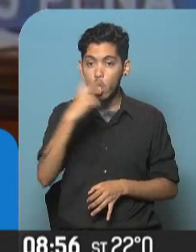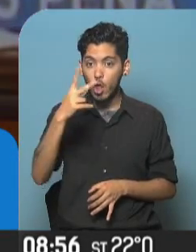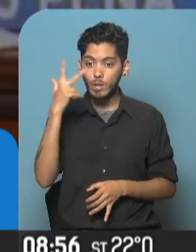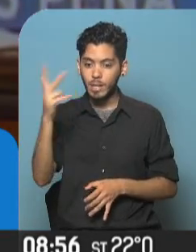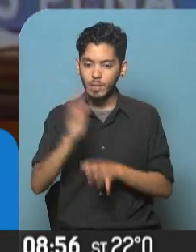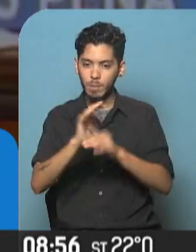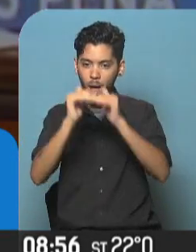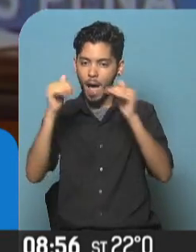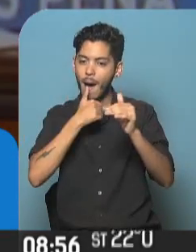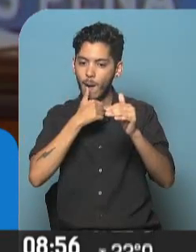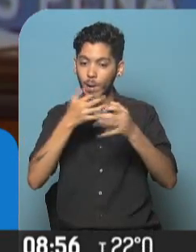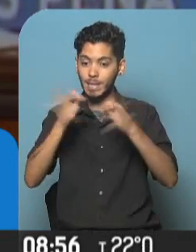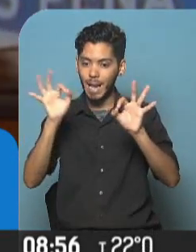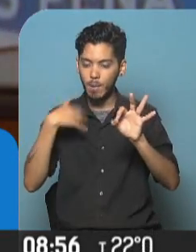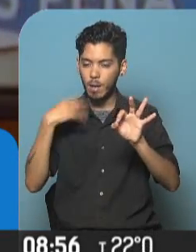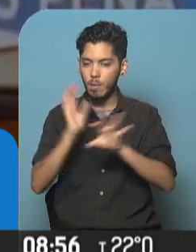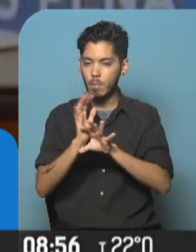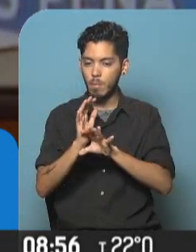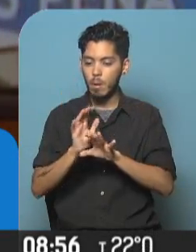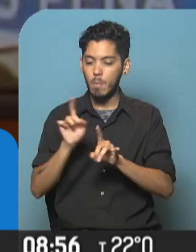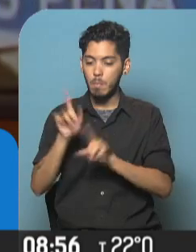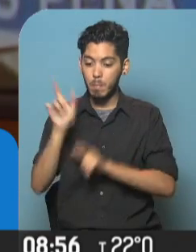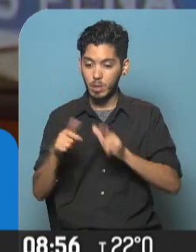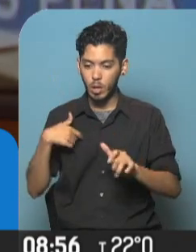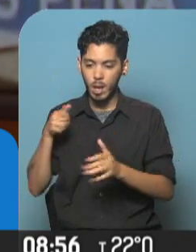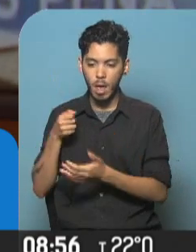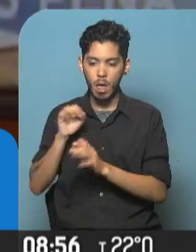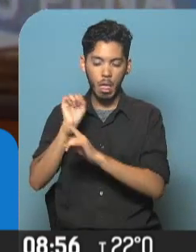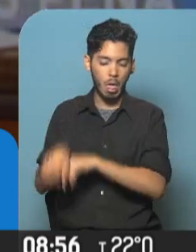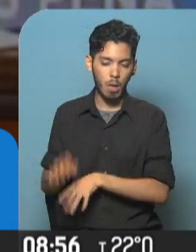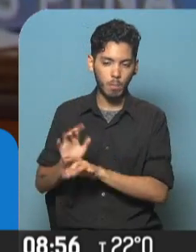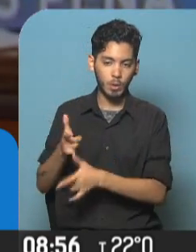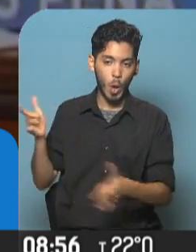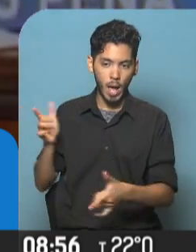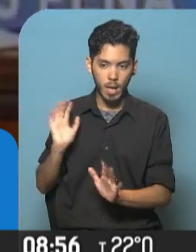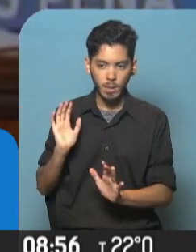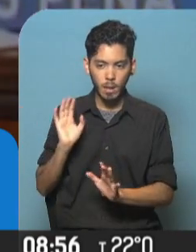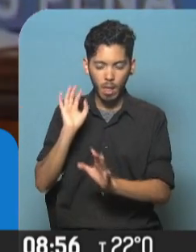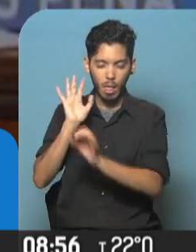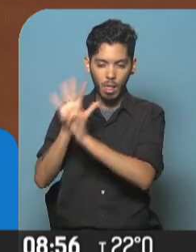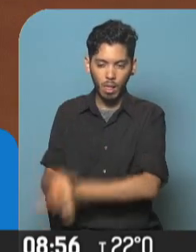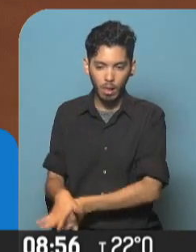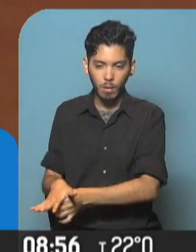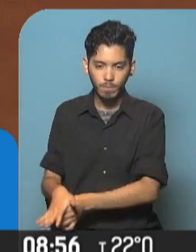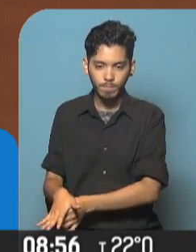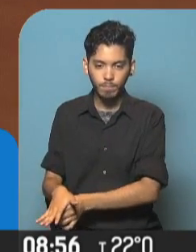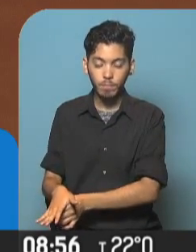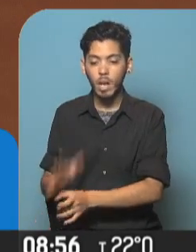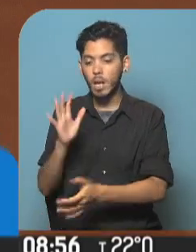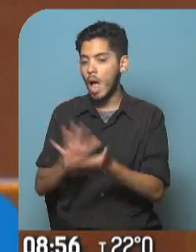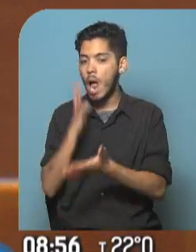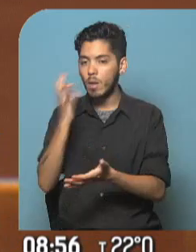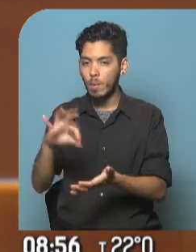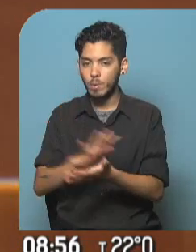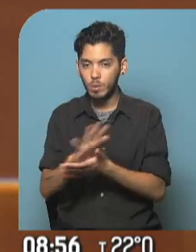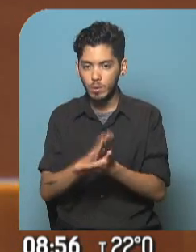del agua insisten en vivir como si el tercio sumergido no existiera y este es un problema que hay que resolver muy bien y se morirá secretario del club político